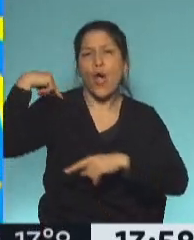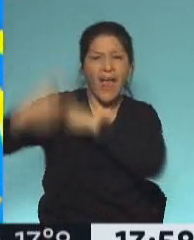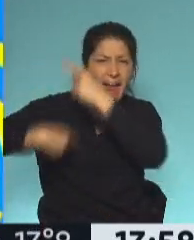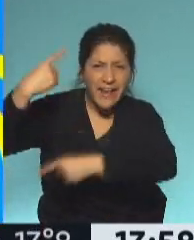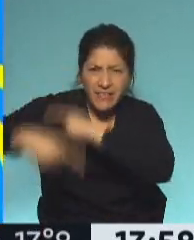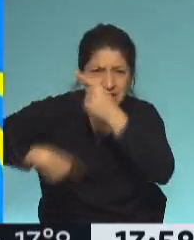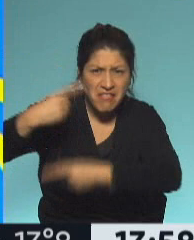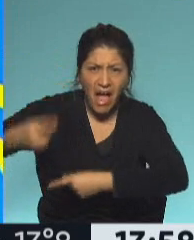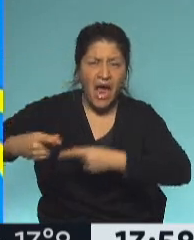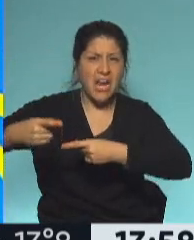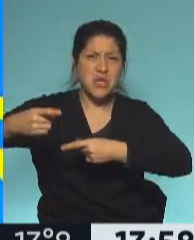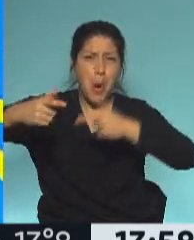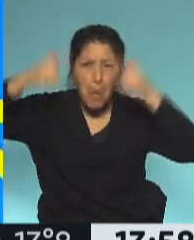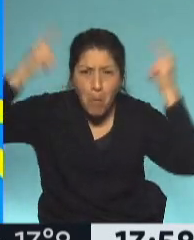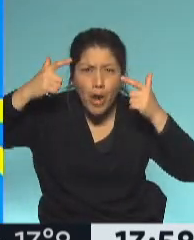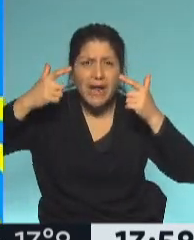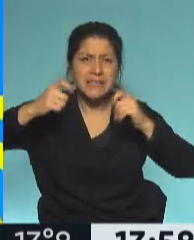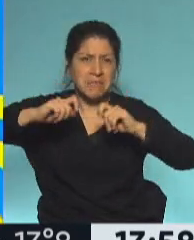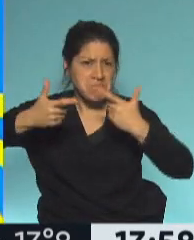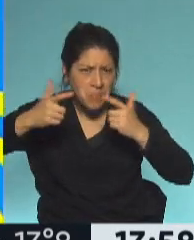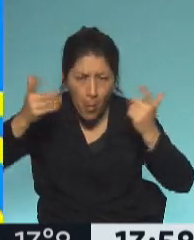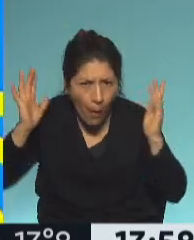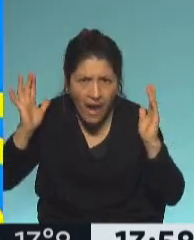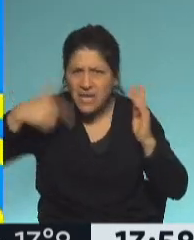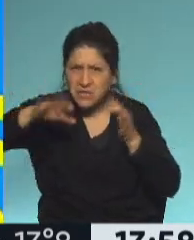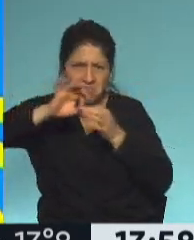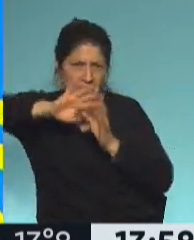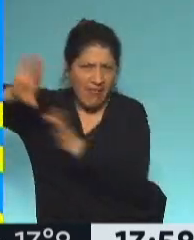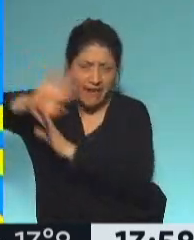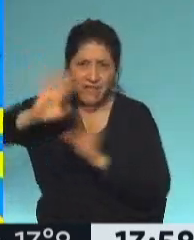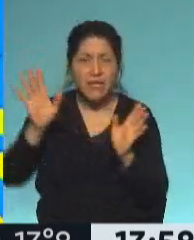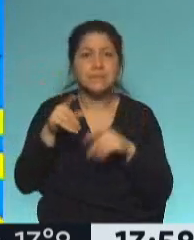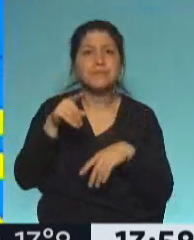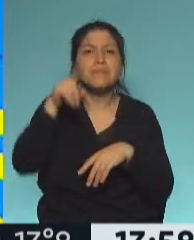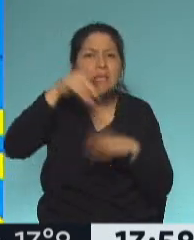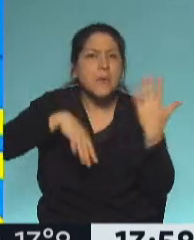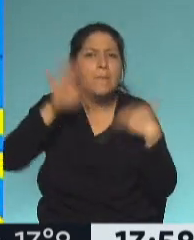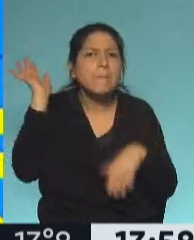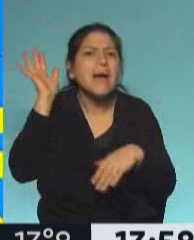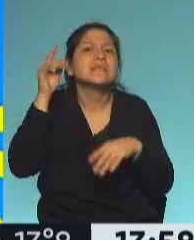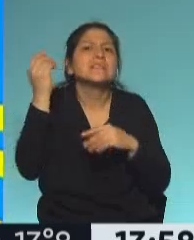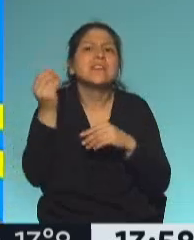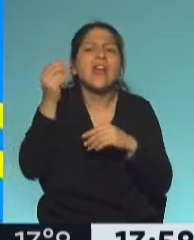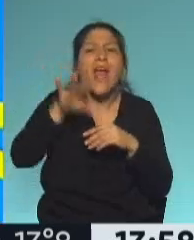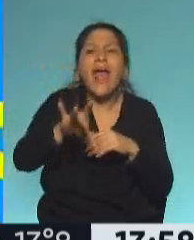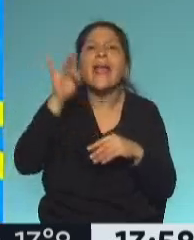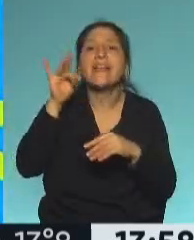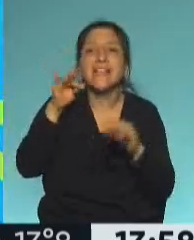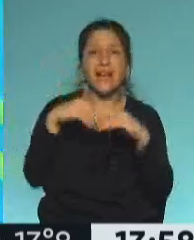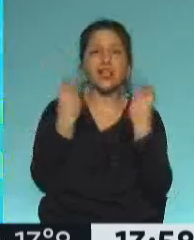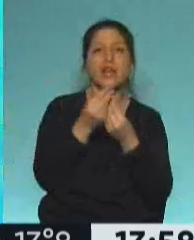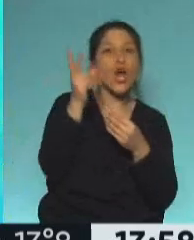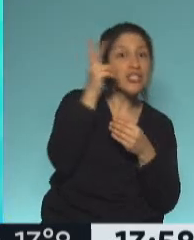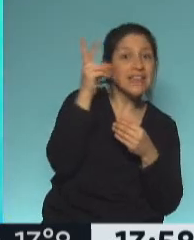una monarquía en sentido estricto, o no es una monarquía, no tiene nada que ver con eso, sino que es alguien que es elegido a su vez por estos